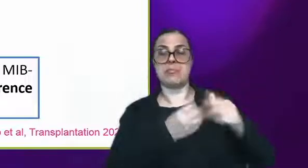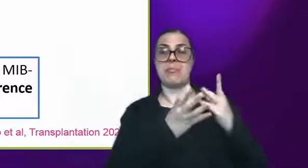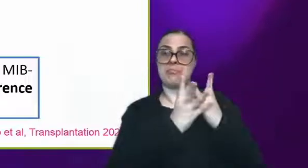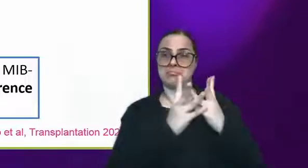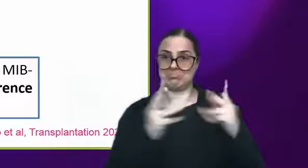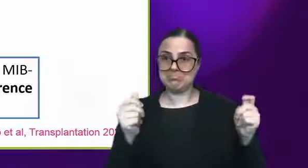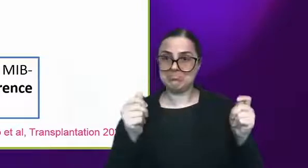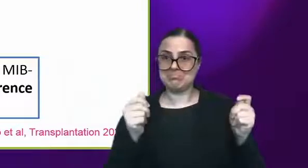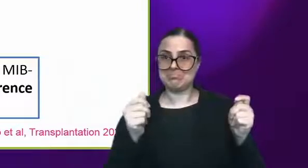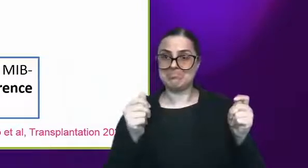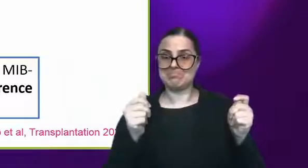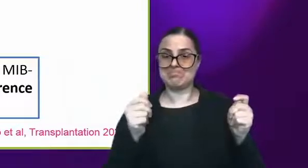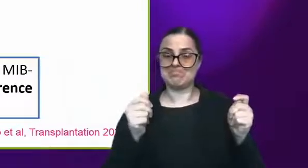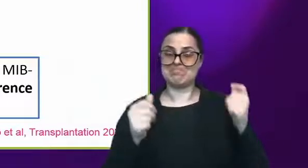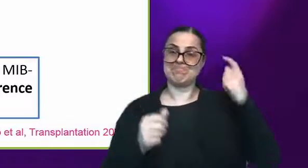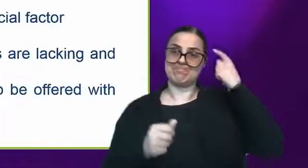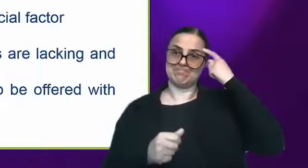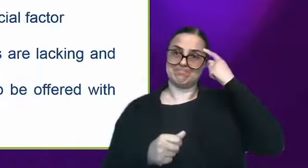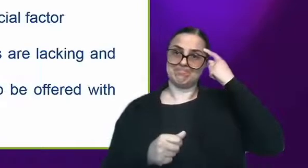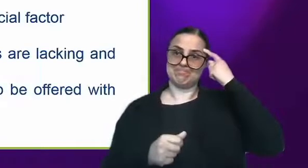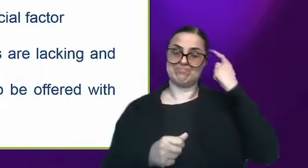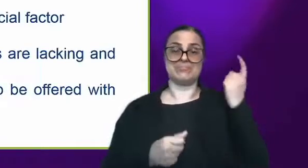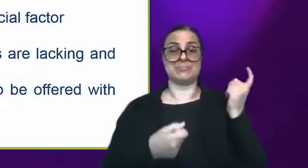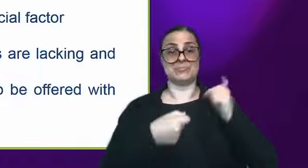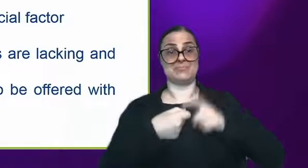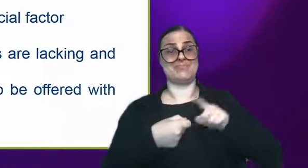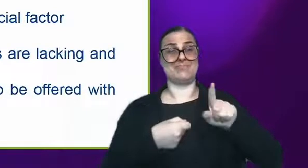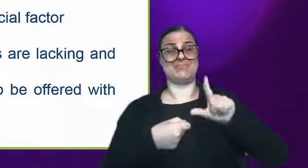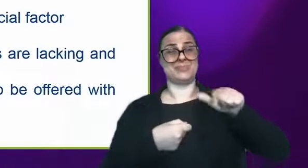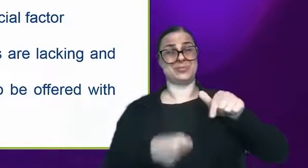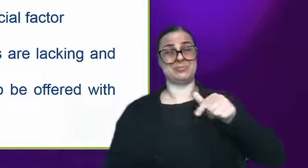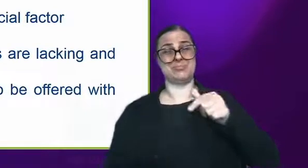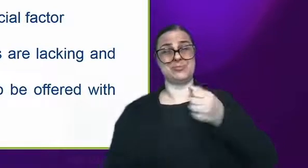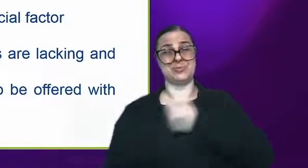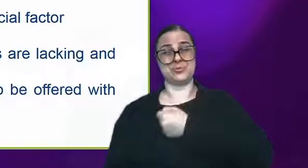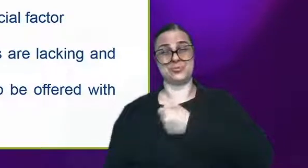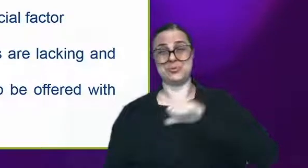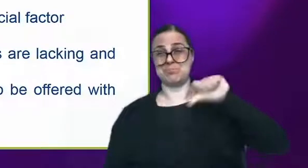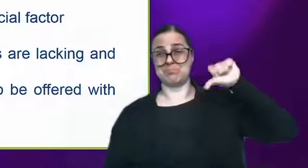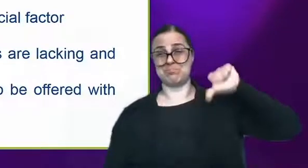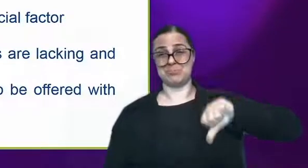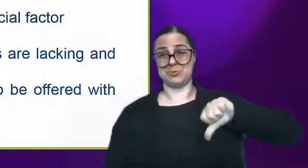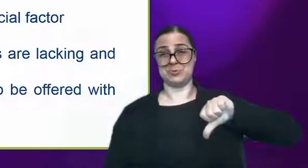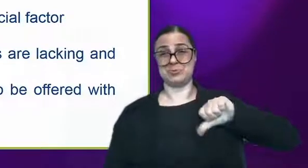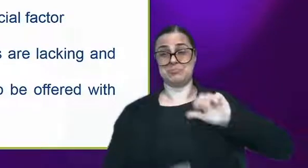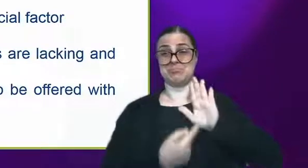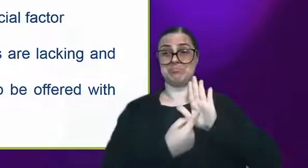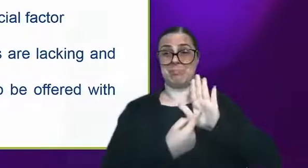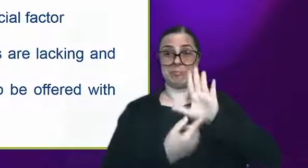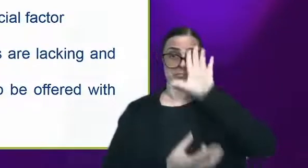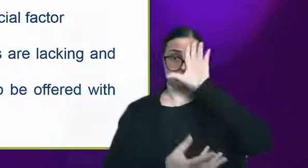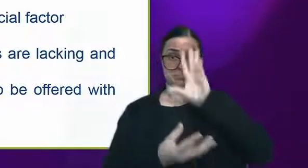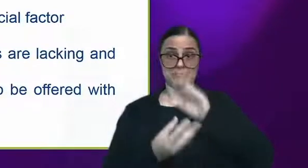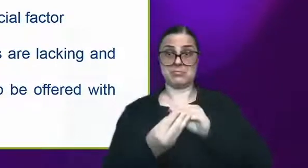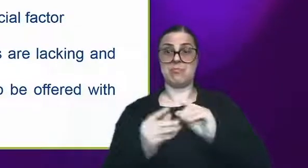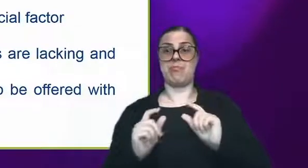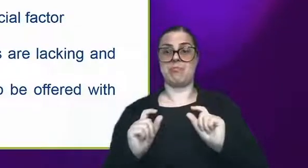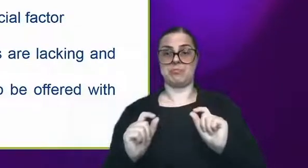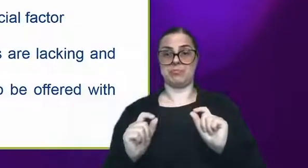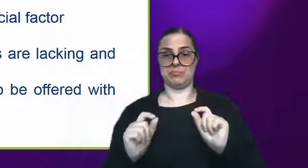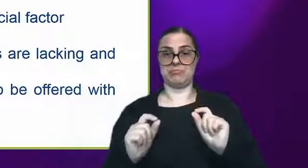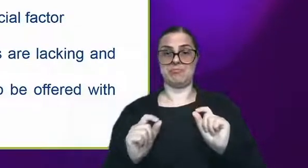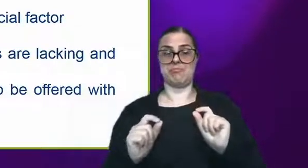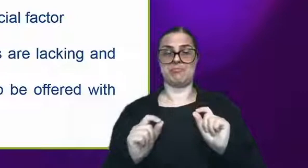valor empeora. Como conclusión, digamos, diría que es